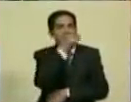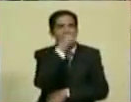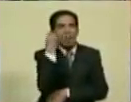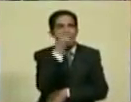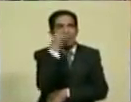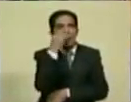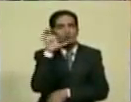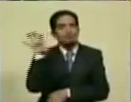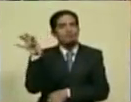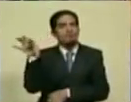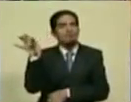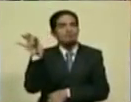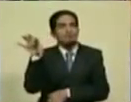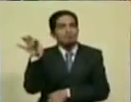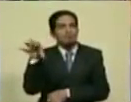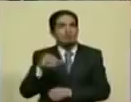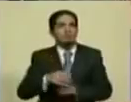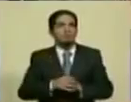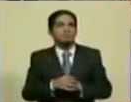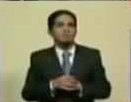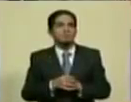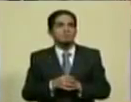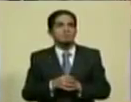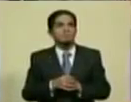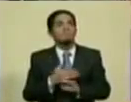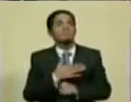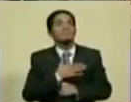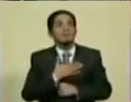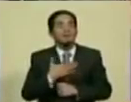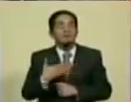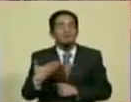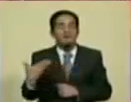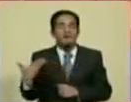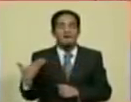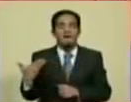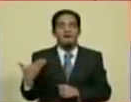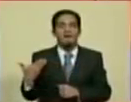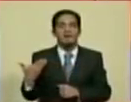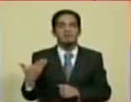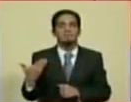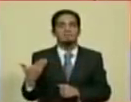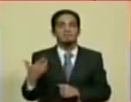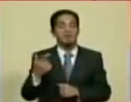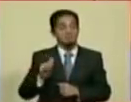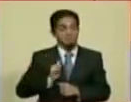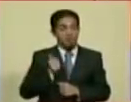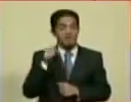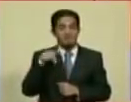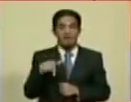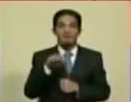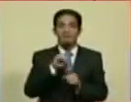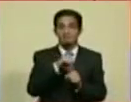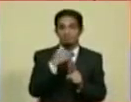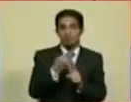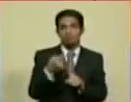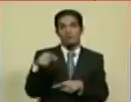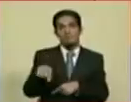y pretenden sacar de la situación